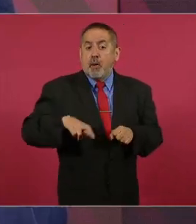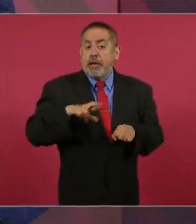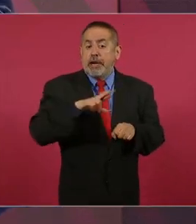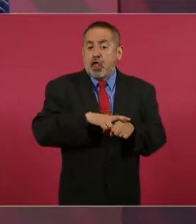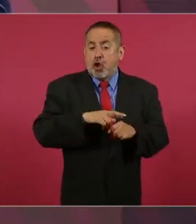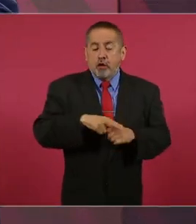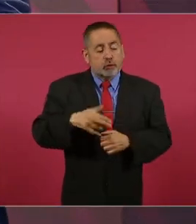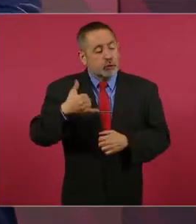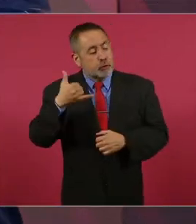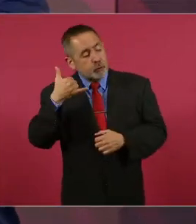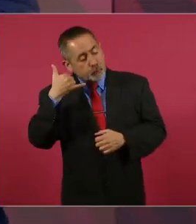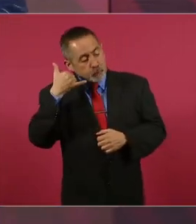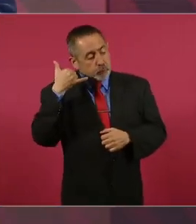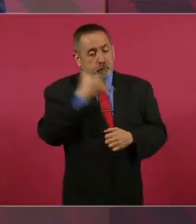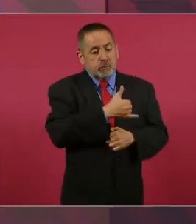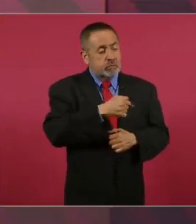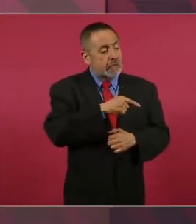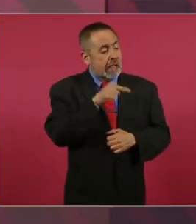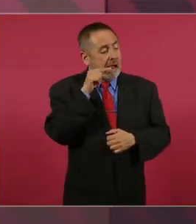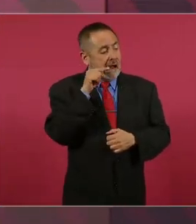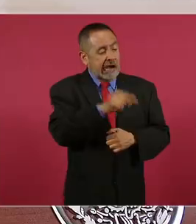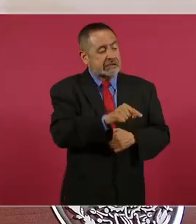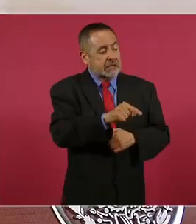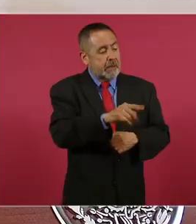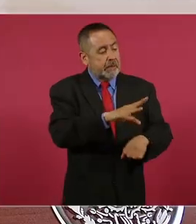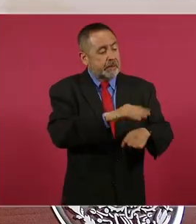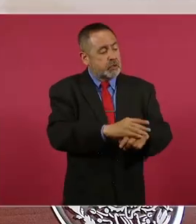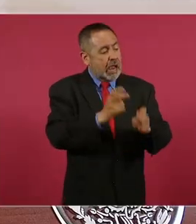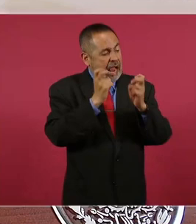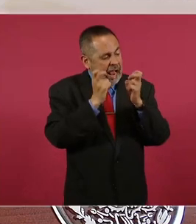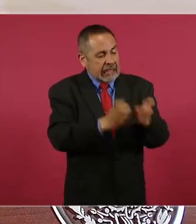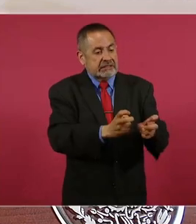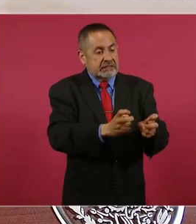para decirle, te autorizo